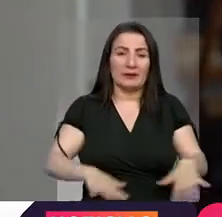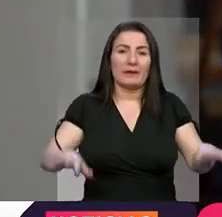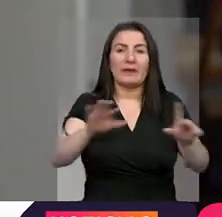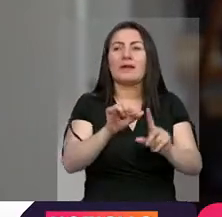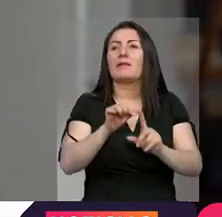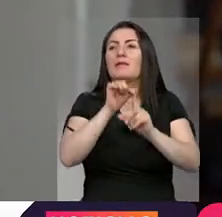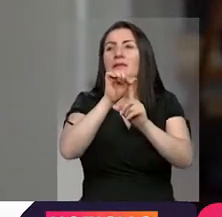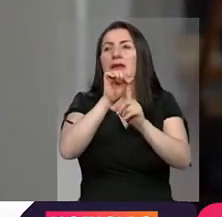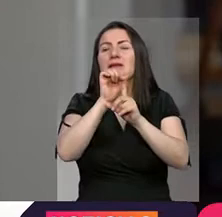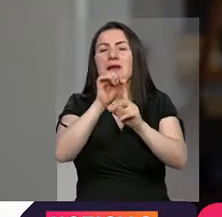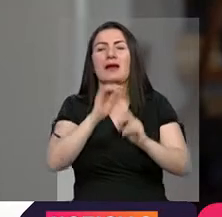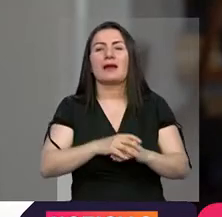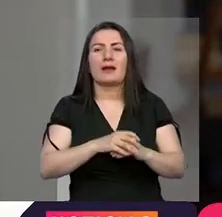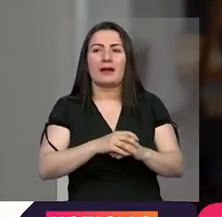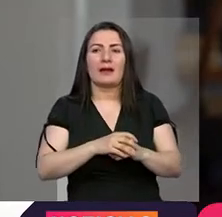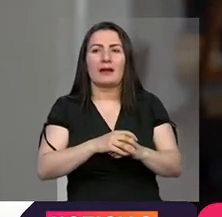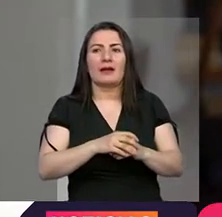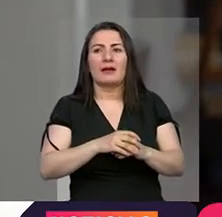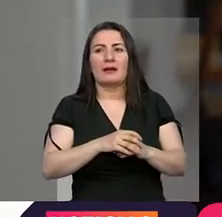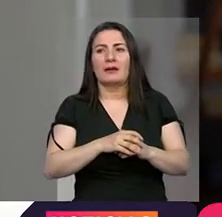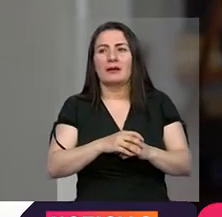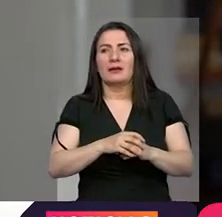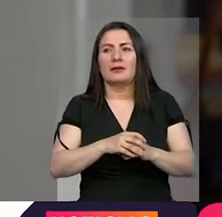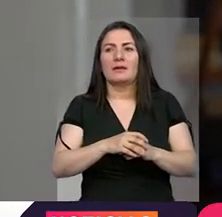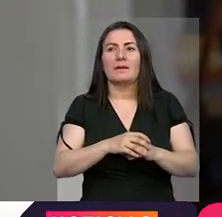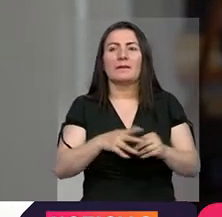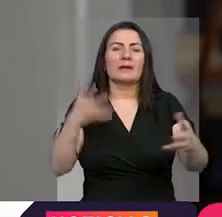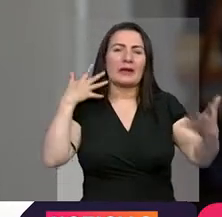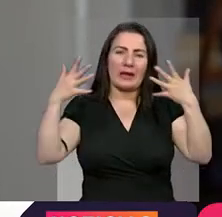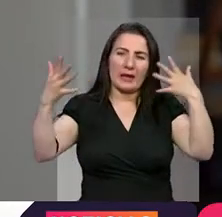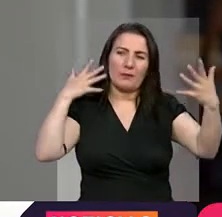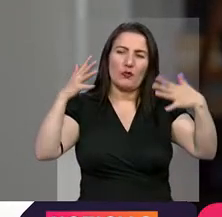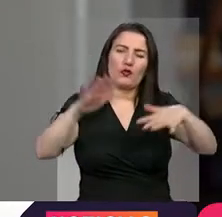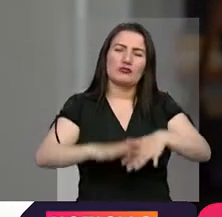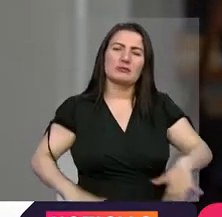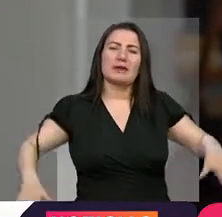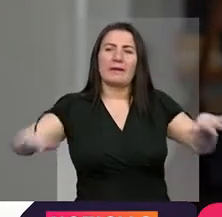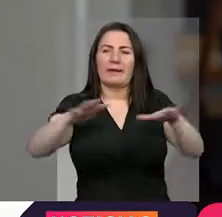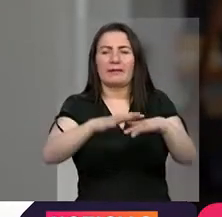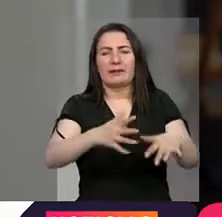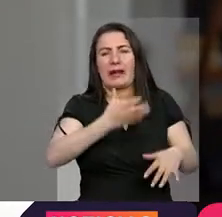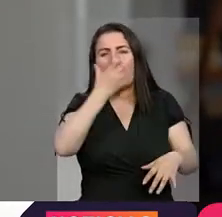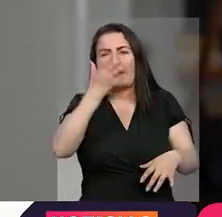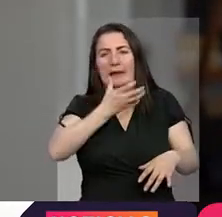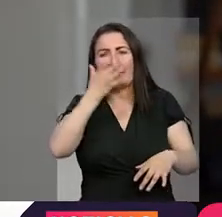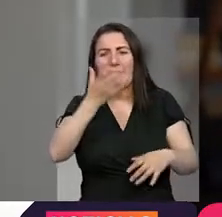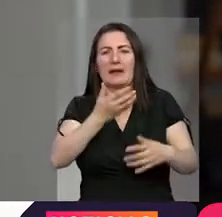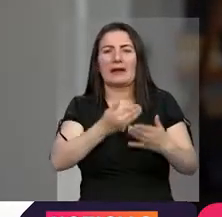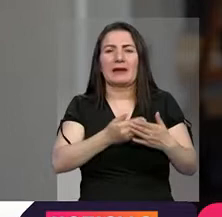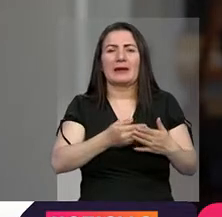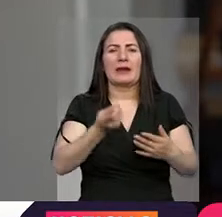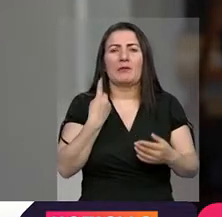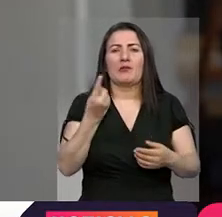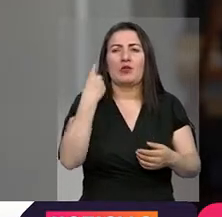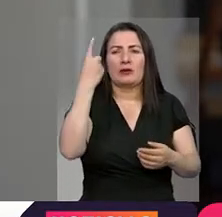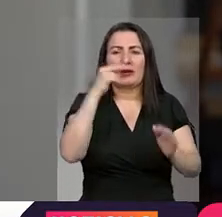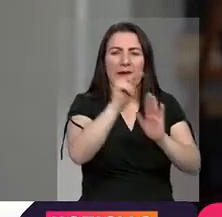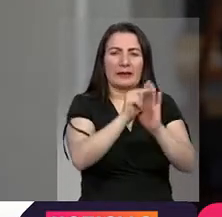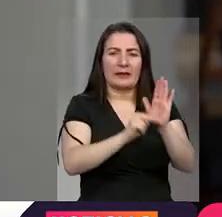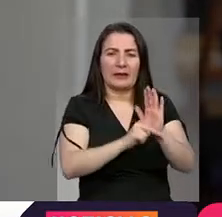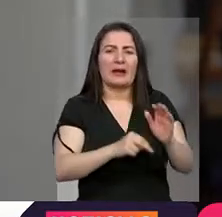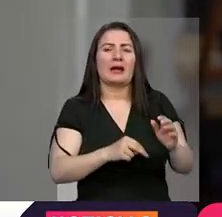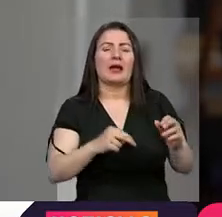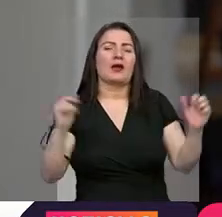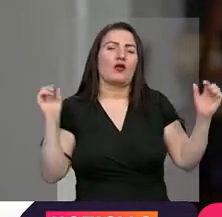especial la realidad supera la ficción en campos bastante calientes como son la política, el